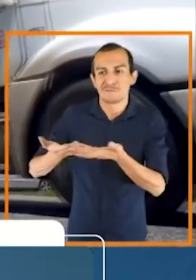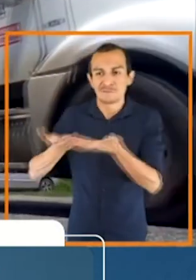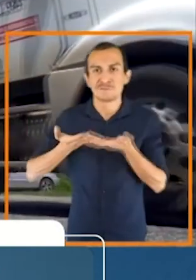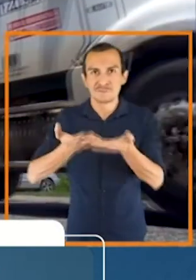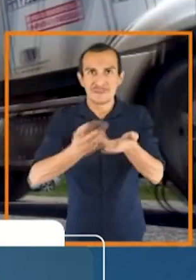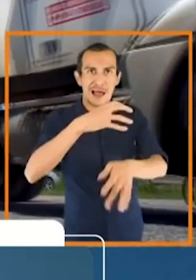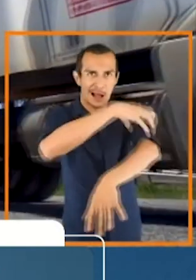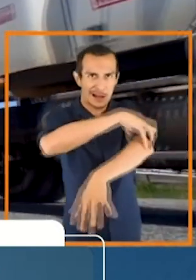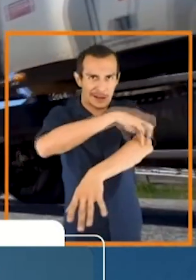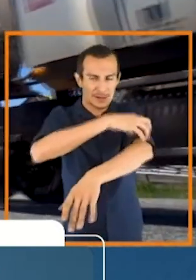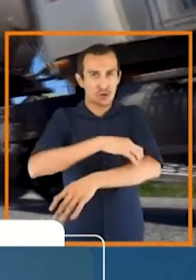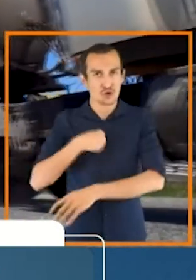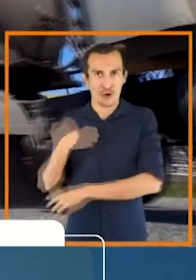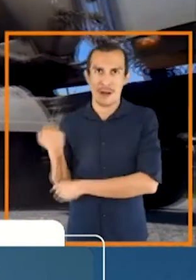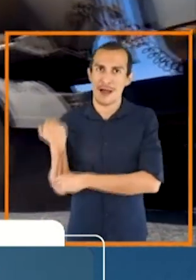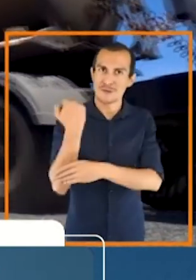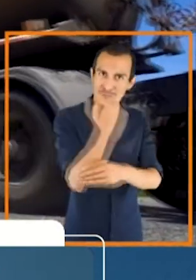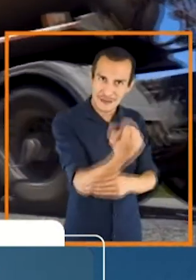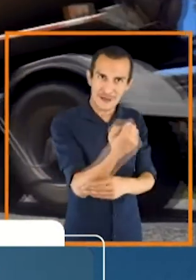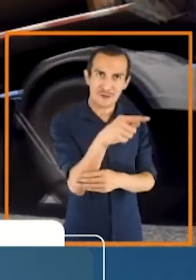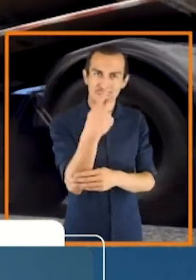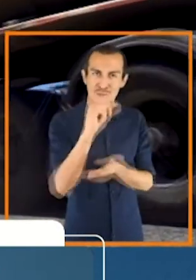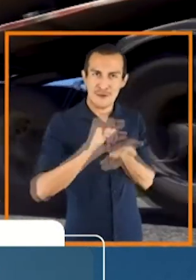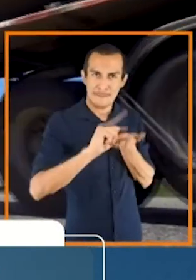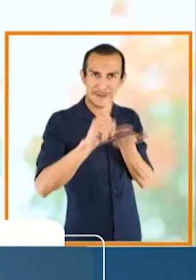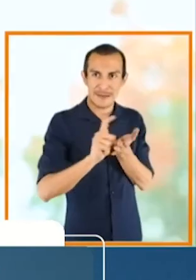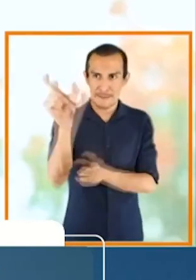a este campeonato, ya empiezan las charlas,